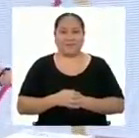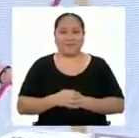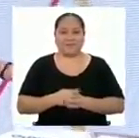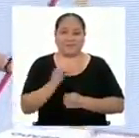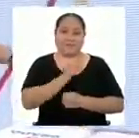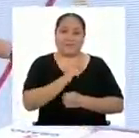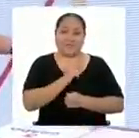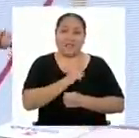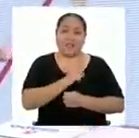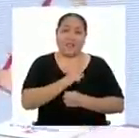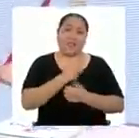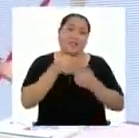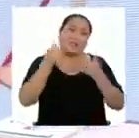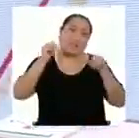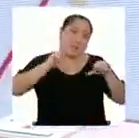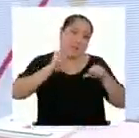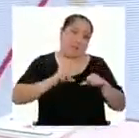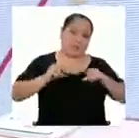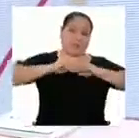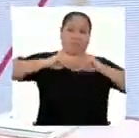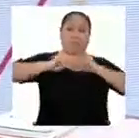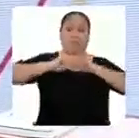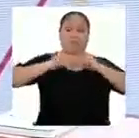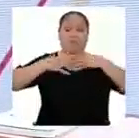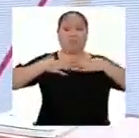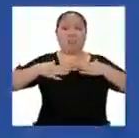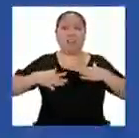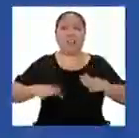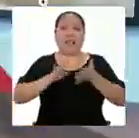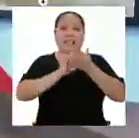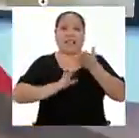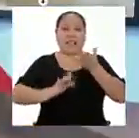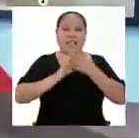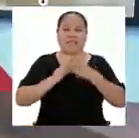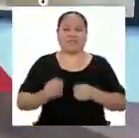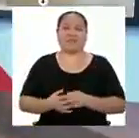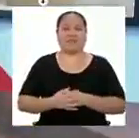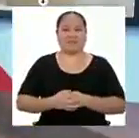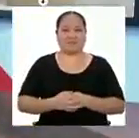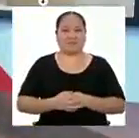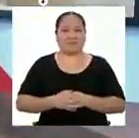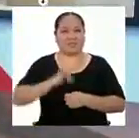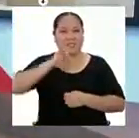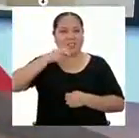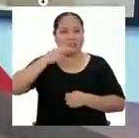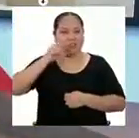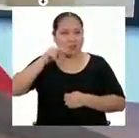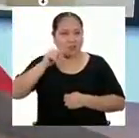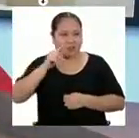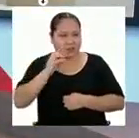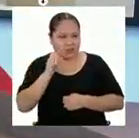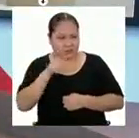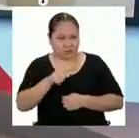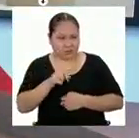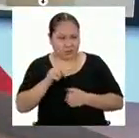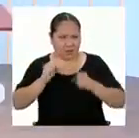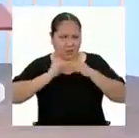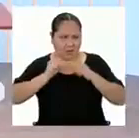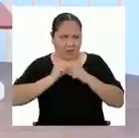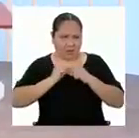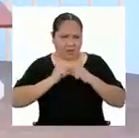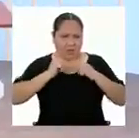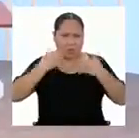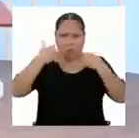No está mal hacer un poco de ejercicio físico para estimular la circulación de la sangre. Jonathan, ¿te estás preparando para un partido de